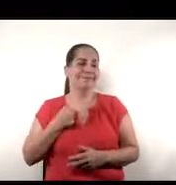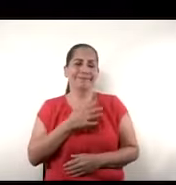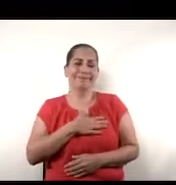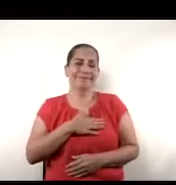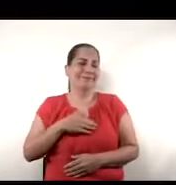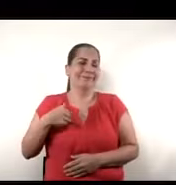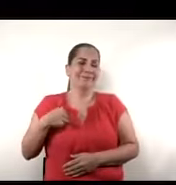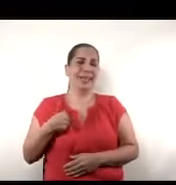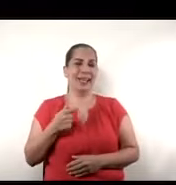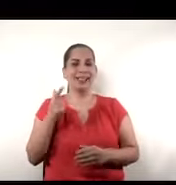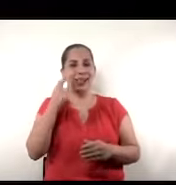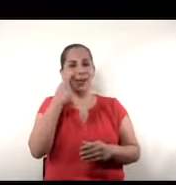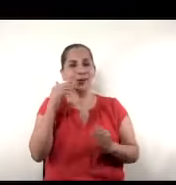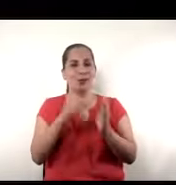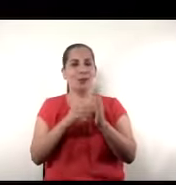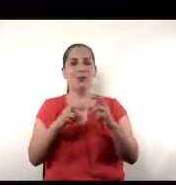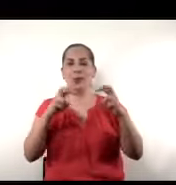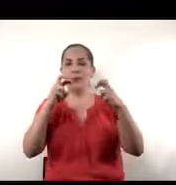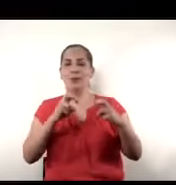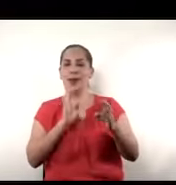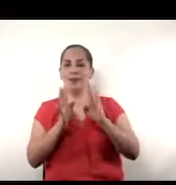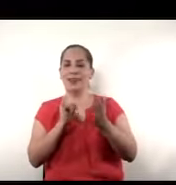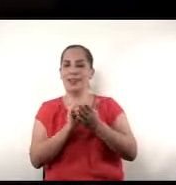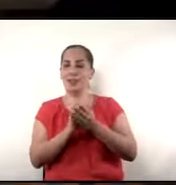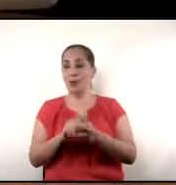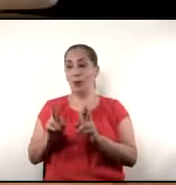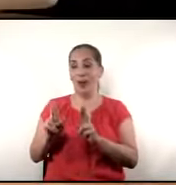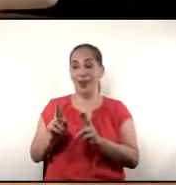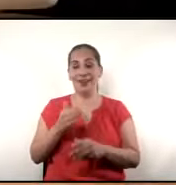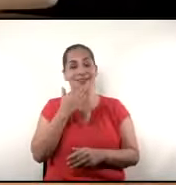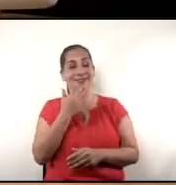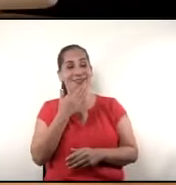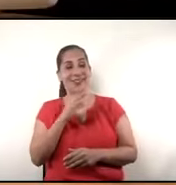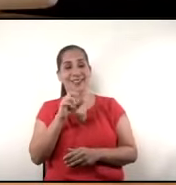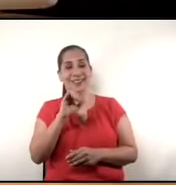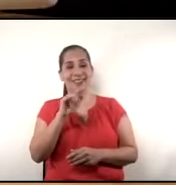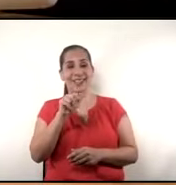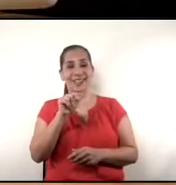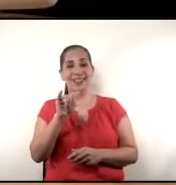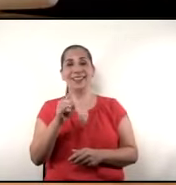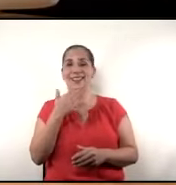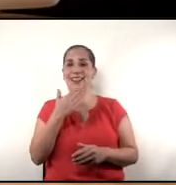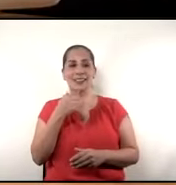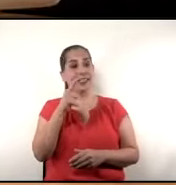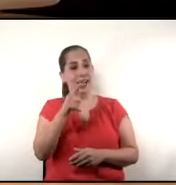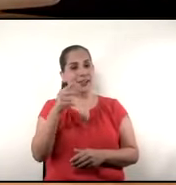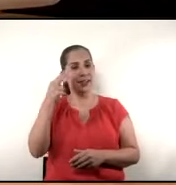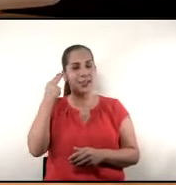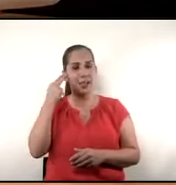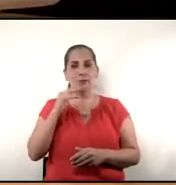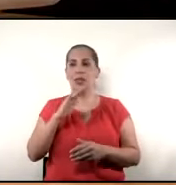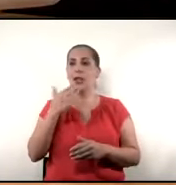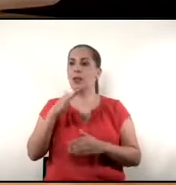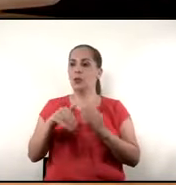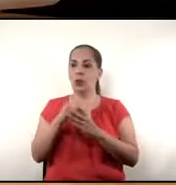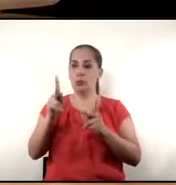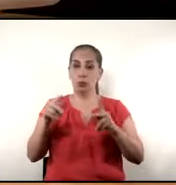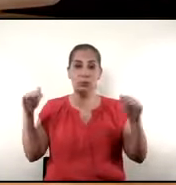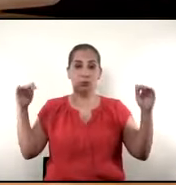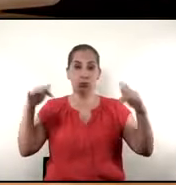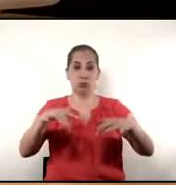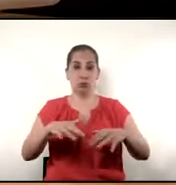encantaría que nos volvamos a juntar y hablemos de eso. Ojalá. Henry, gracias. Que le vaya muy bien. Muchas gracias a usted, Henry. Muchas gracias a todos los asistentes,